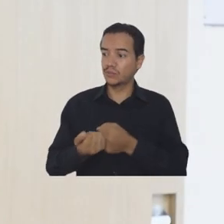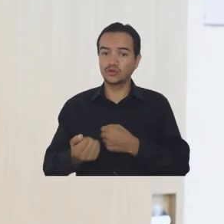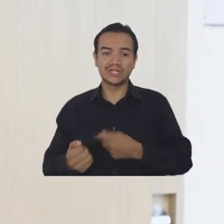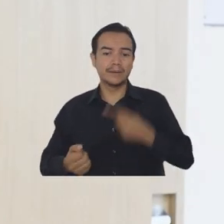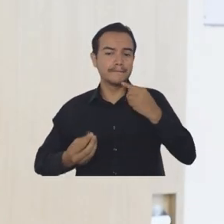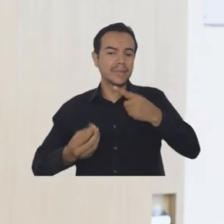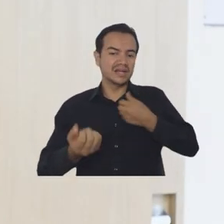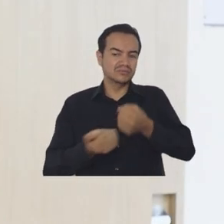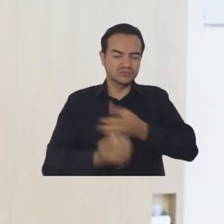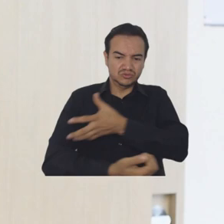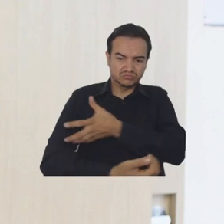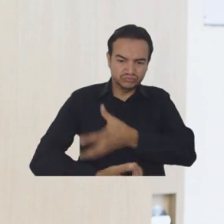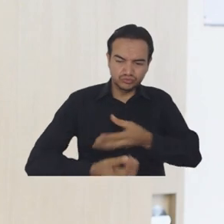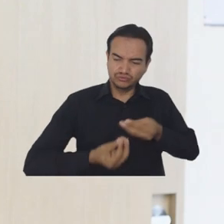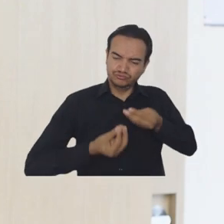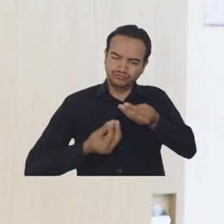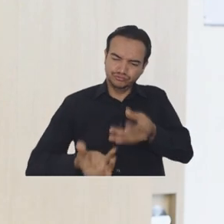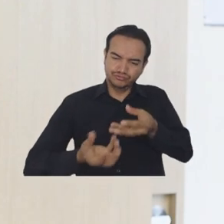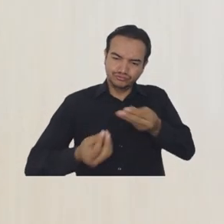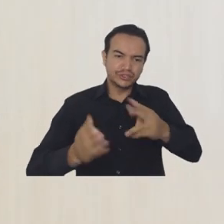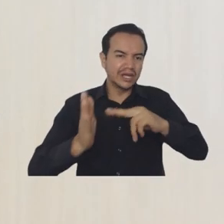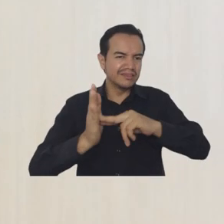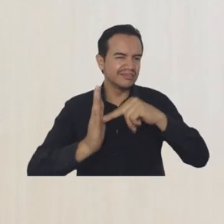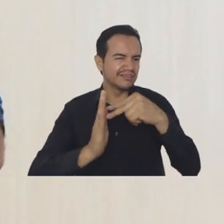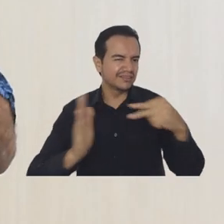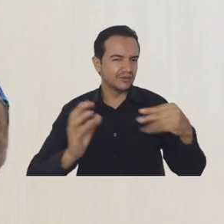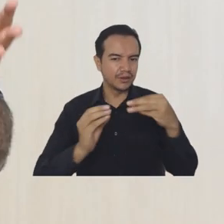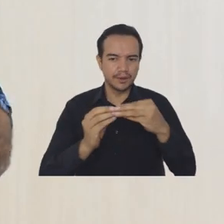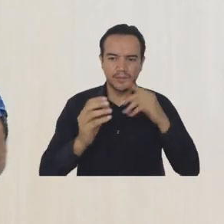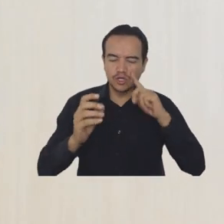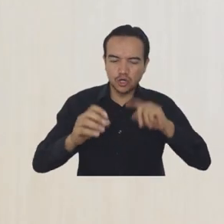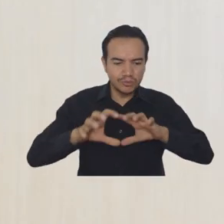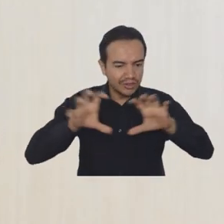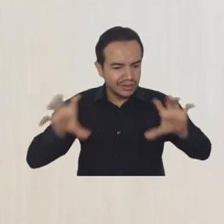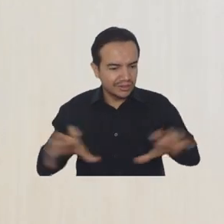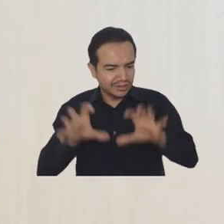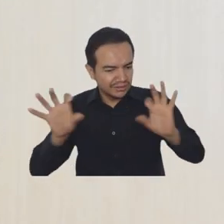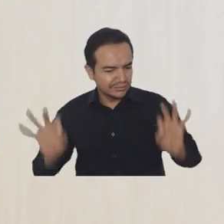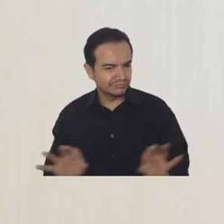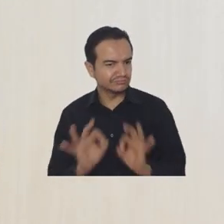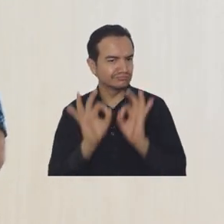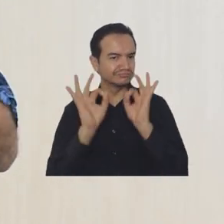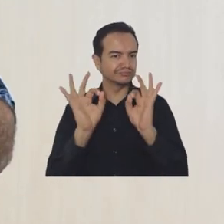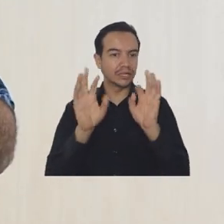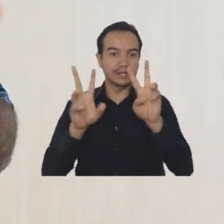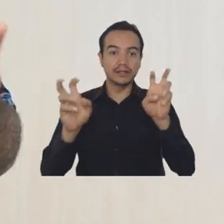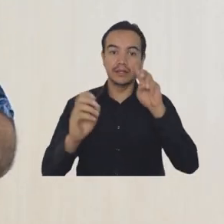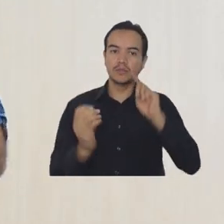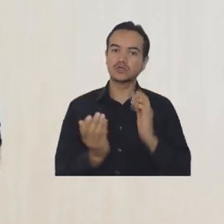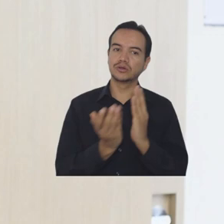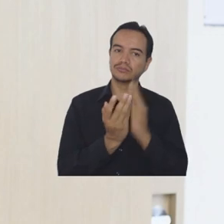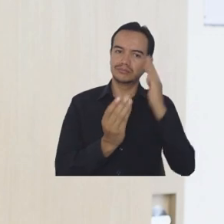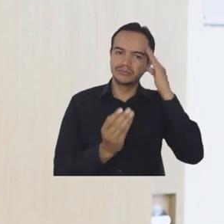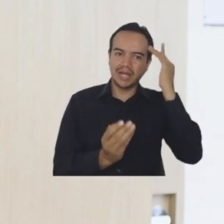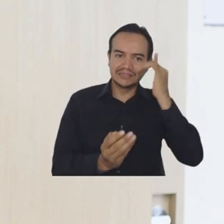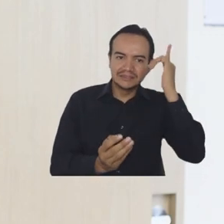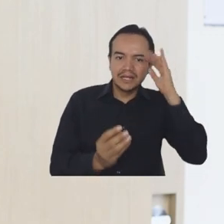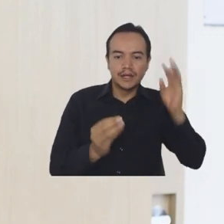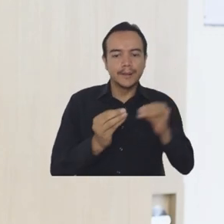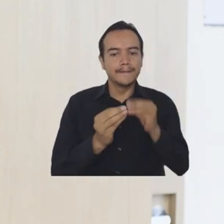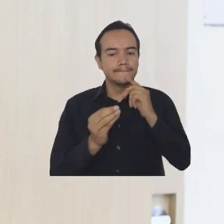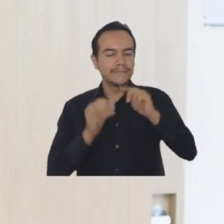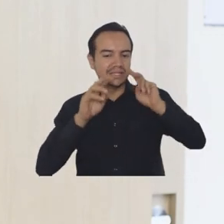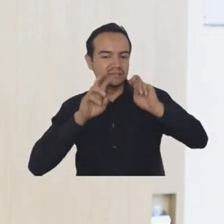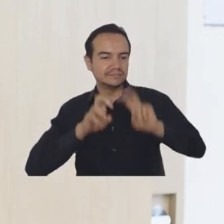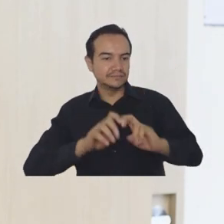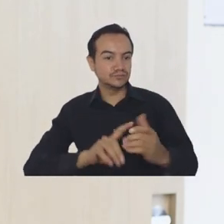acompañamiento y fortalecimiento de los desarrollos tecnológicos y todo lo que va ligado al mejoramiento de la calidad desde el punto de vista académico e investigativo